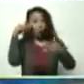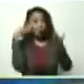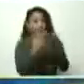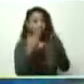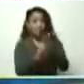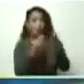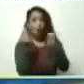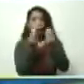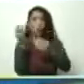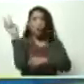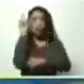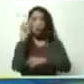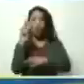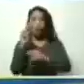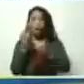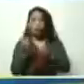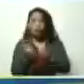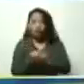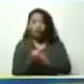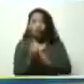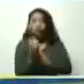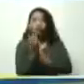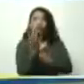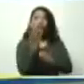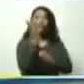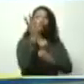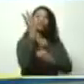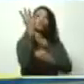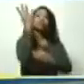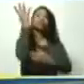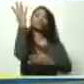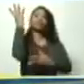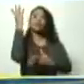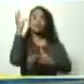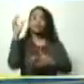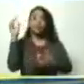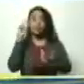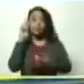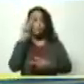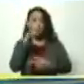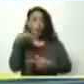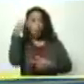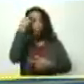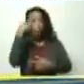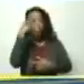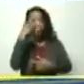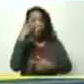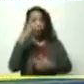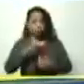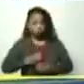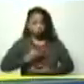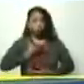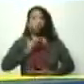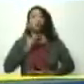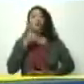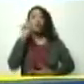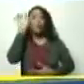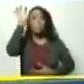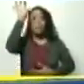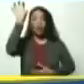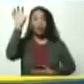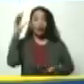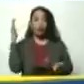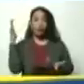Venezuela va reverdeciendo se va levantando de ver con nuestros ojos el renacimiento de una patria